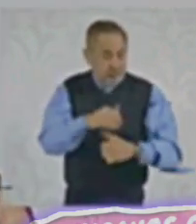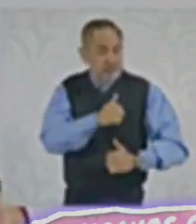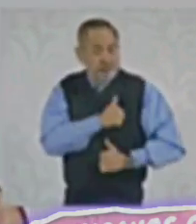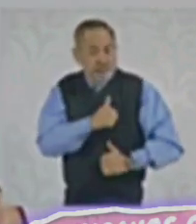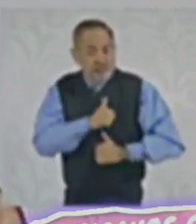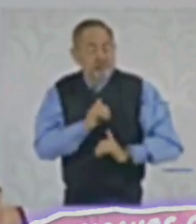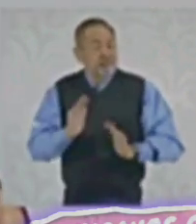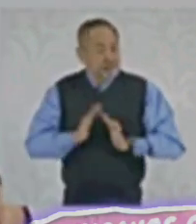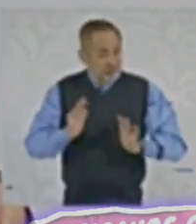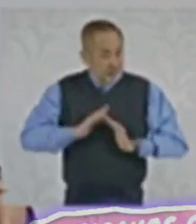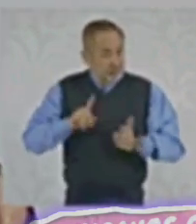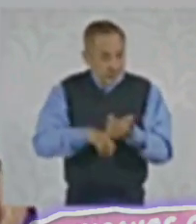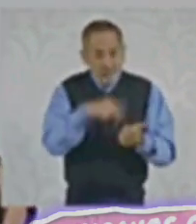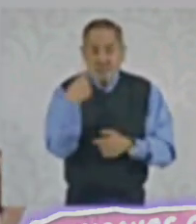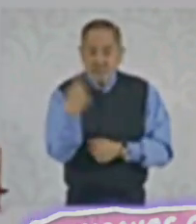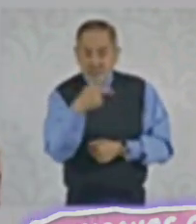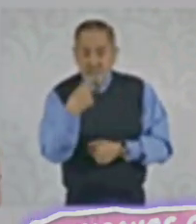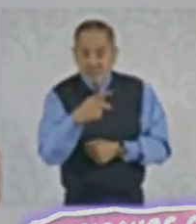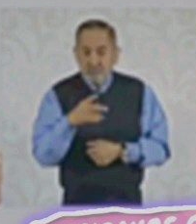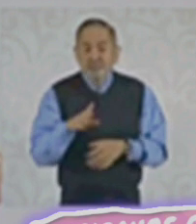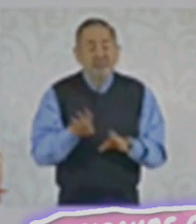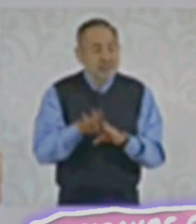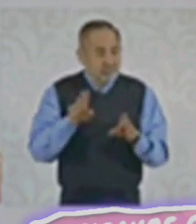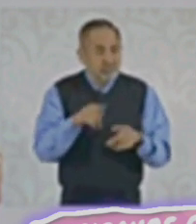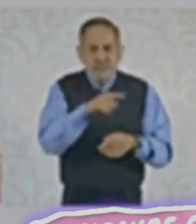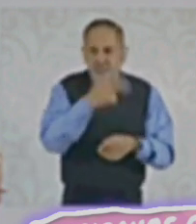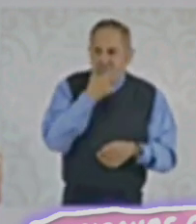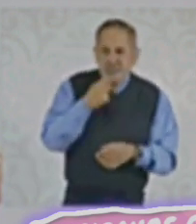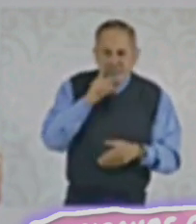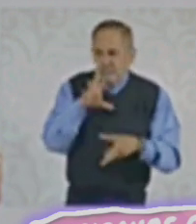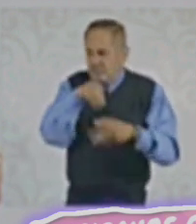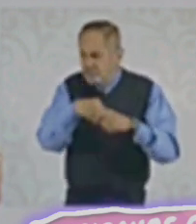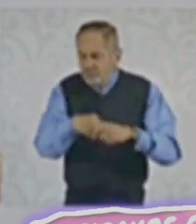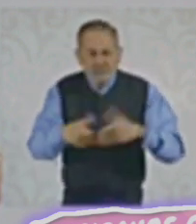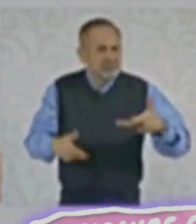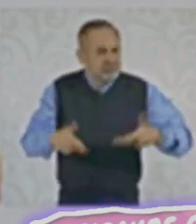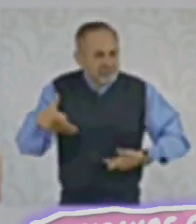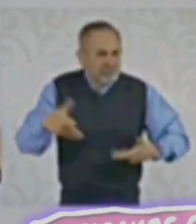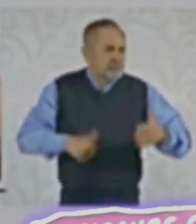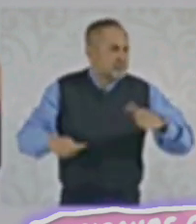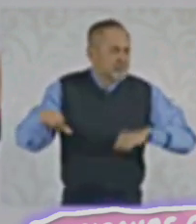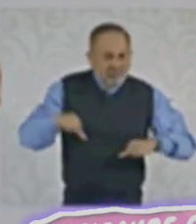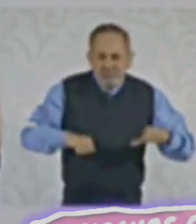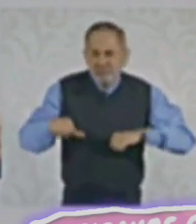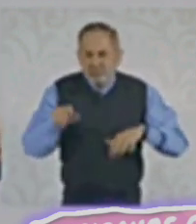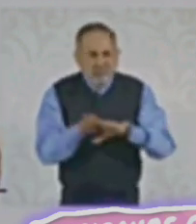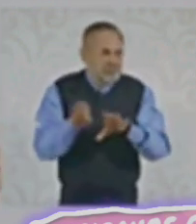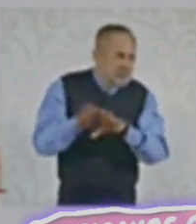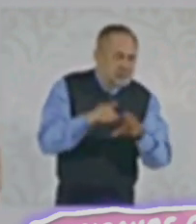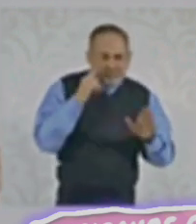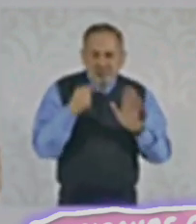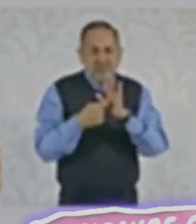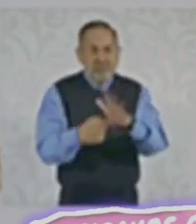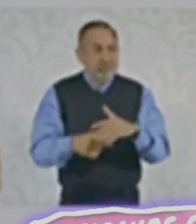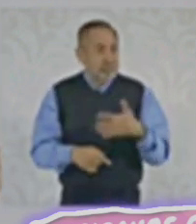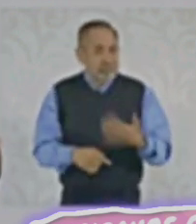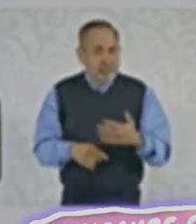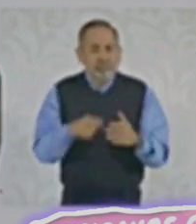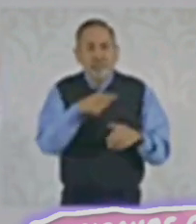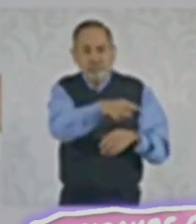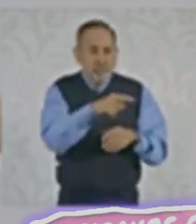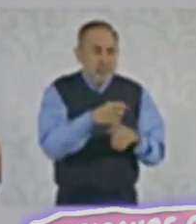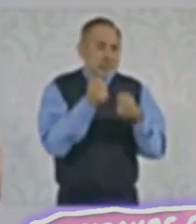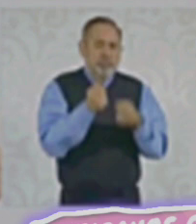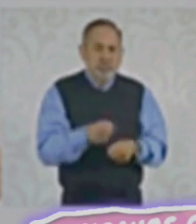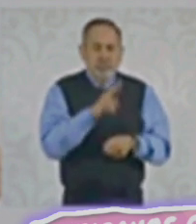del ejército mexicano, hombres y mujeres, que además de sus labores de